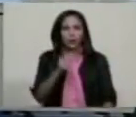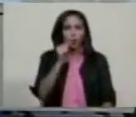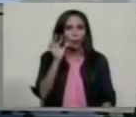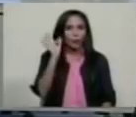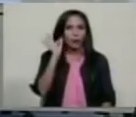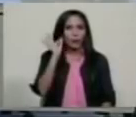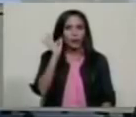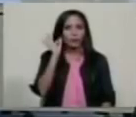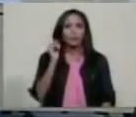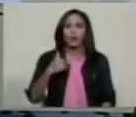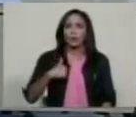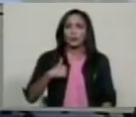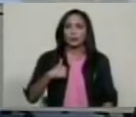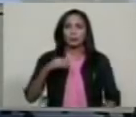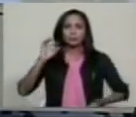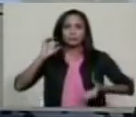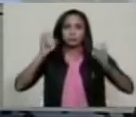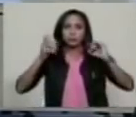yo me indigno mucho